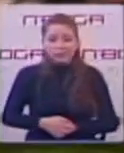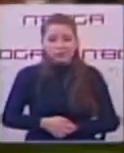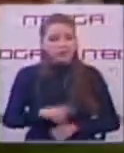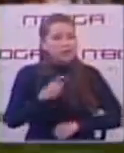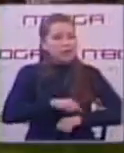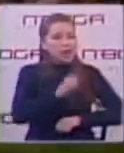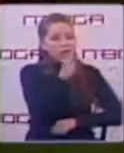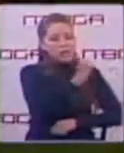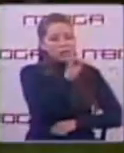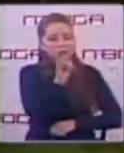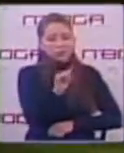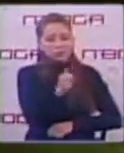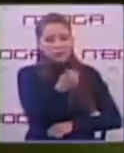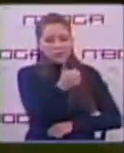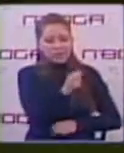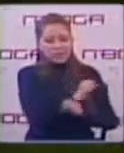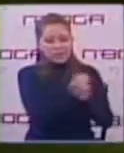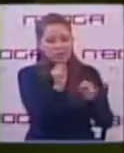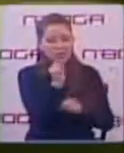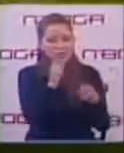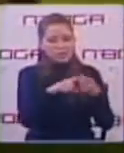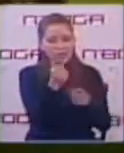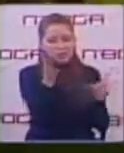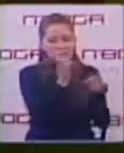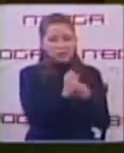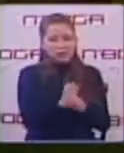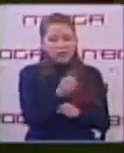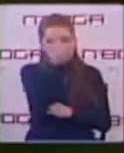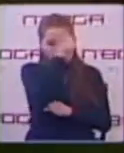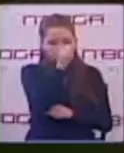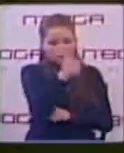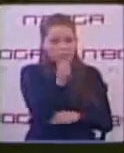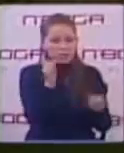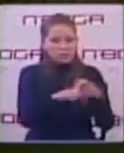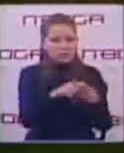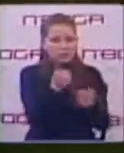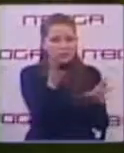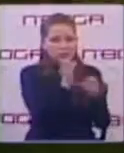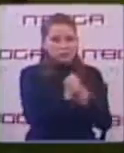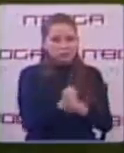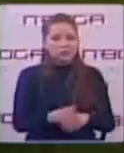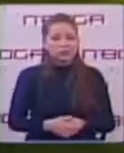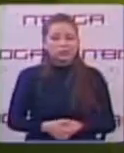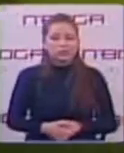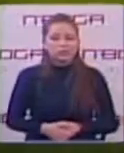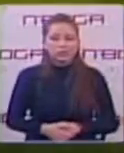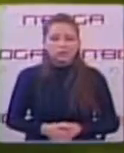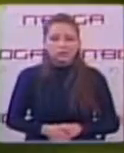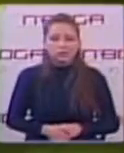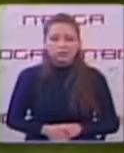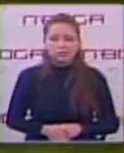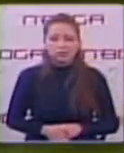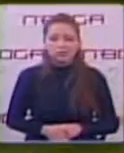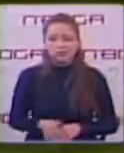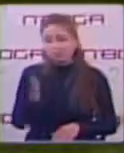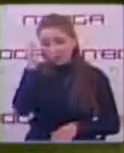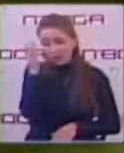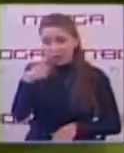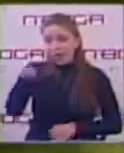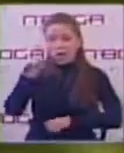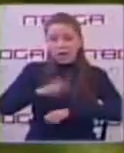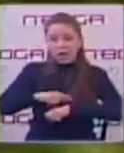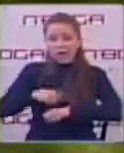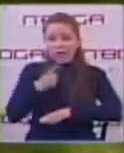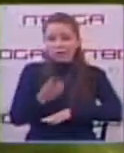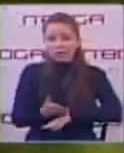abiertos de lunes a sábado de 10 a 10 y los domingos de 10 a 8 de la noche. Muchísimas gracias. María Antonieta, ya saben el horario, ya lo